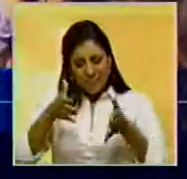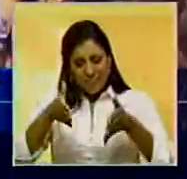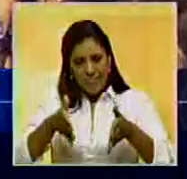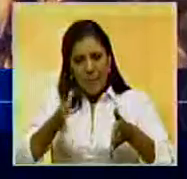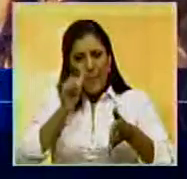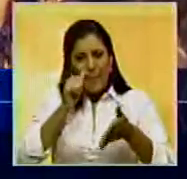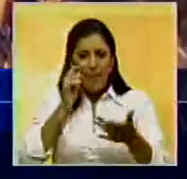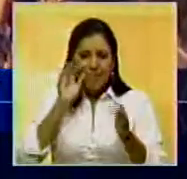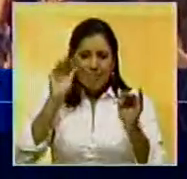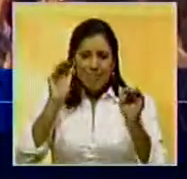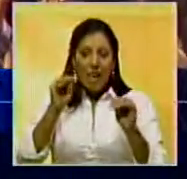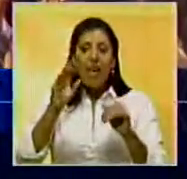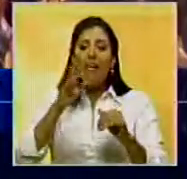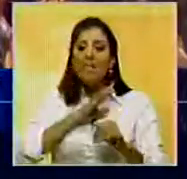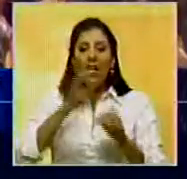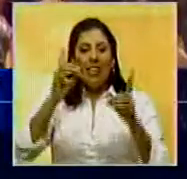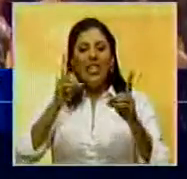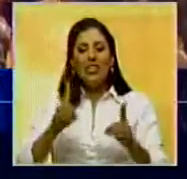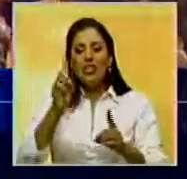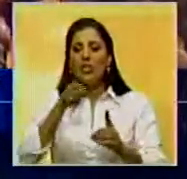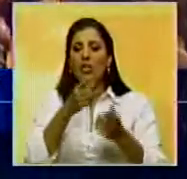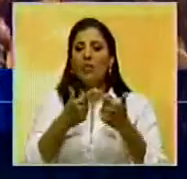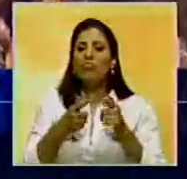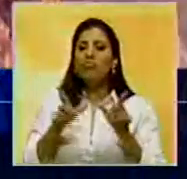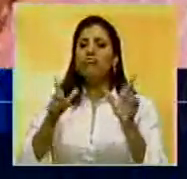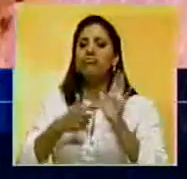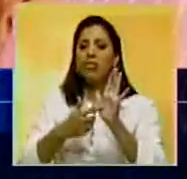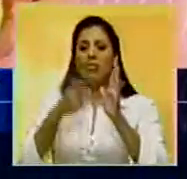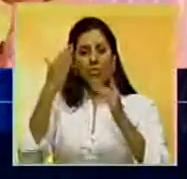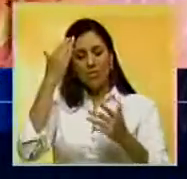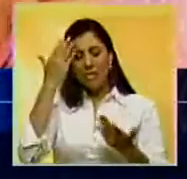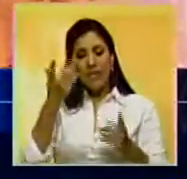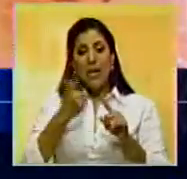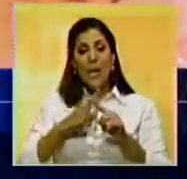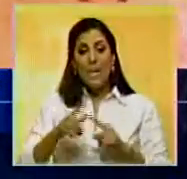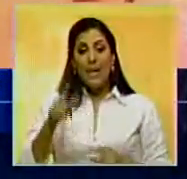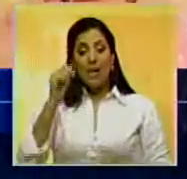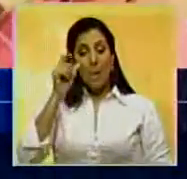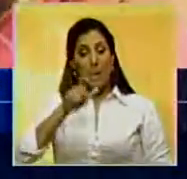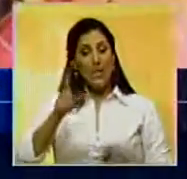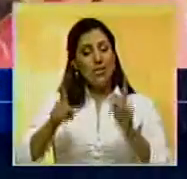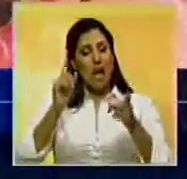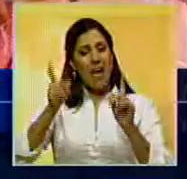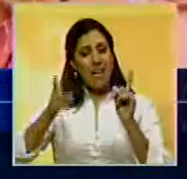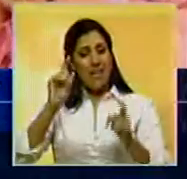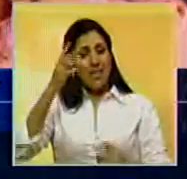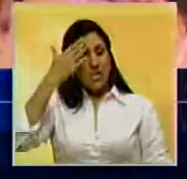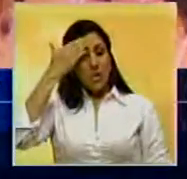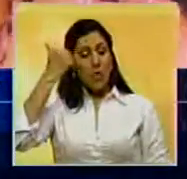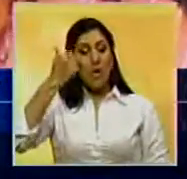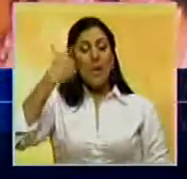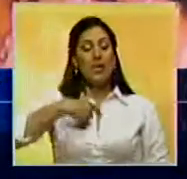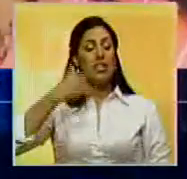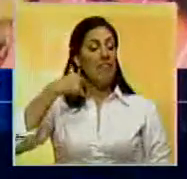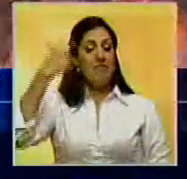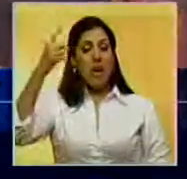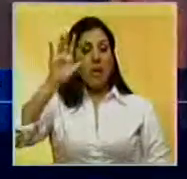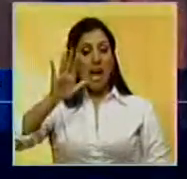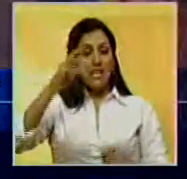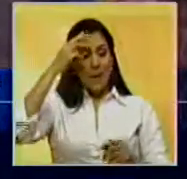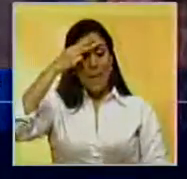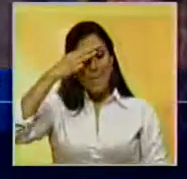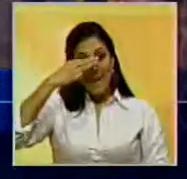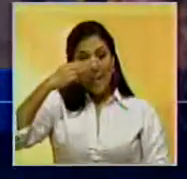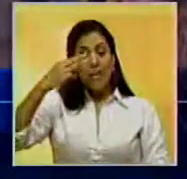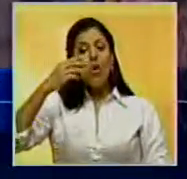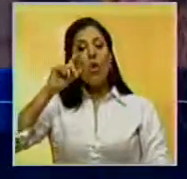cuerpo de su padre y aún no ha tomado una decisión sobre los restos. Silvia Urquidi dijo que la gente a veces se le olvida que además de ser un ídolo que pertenece a